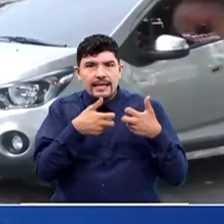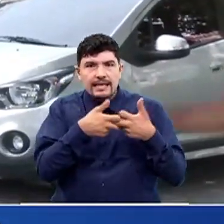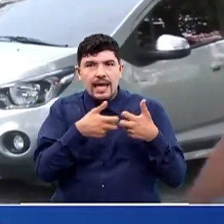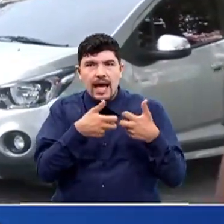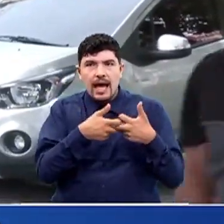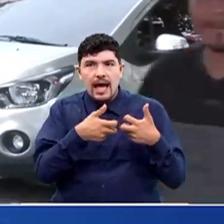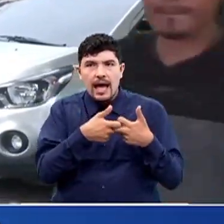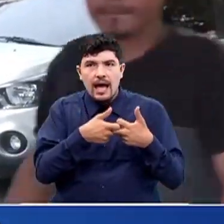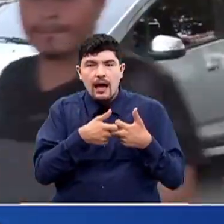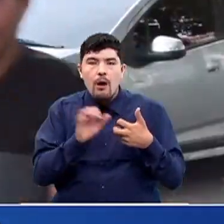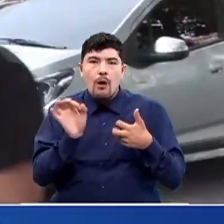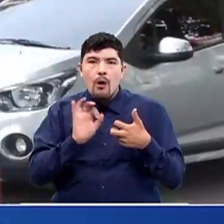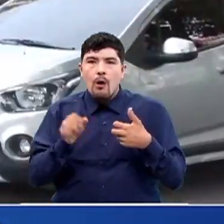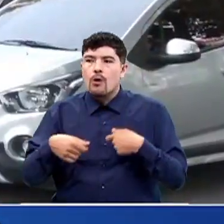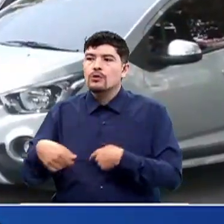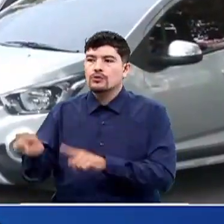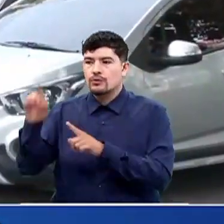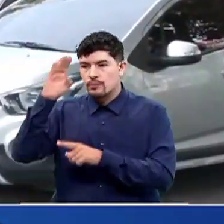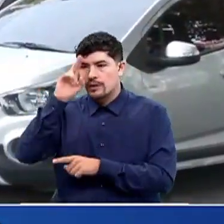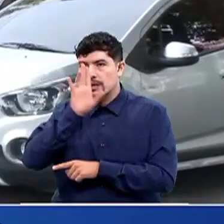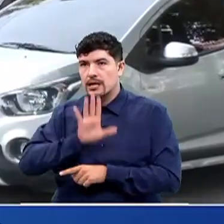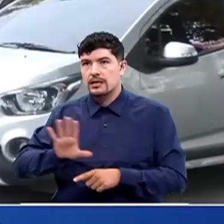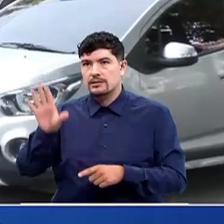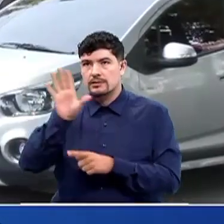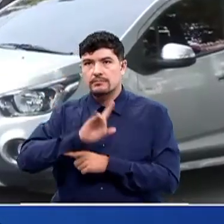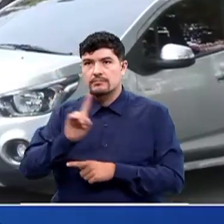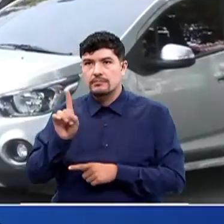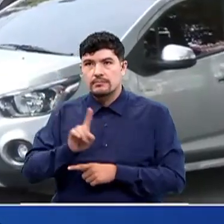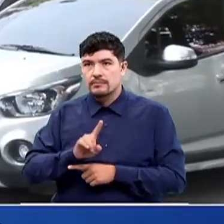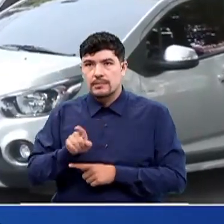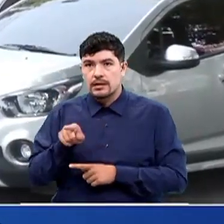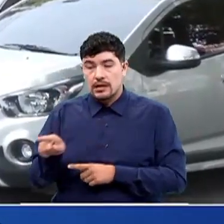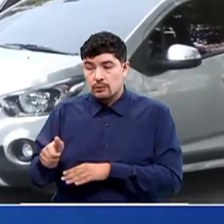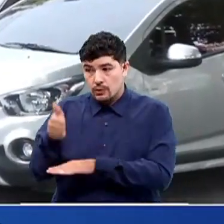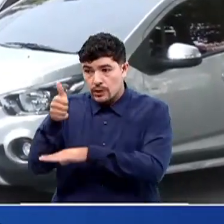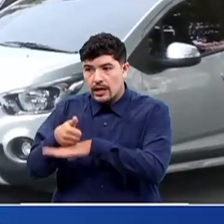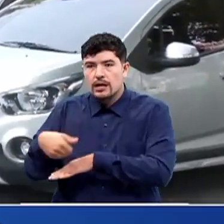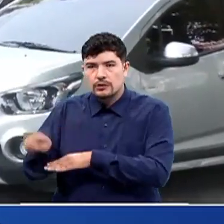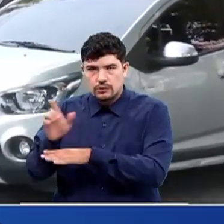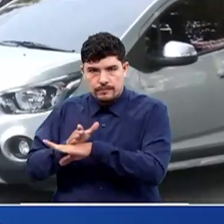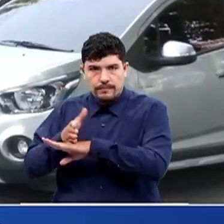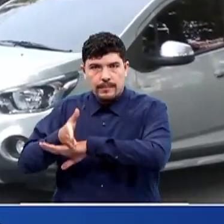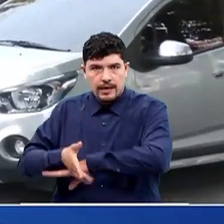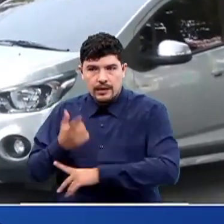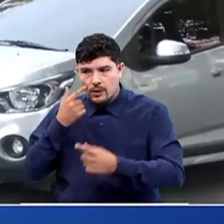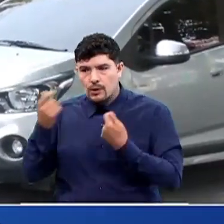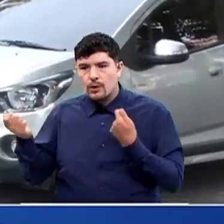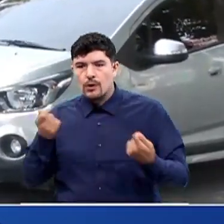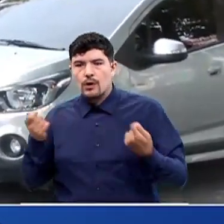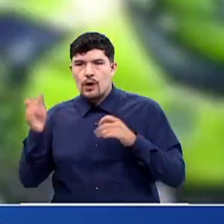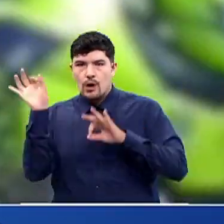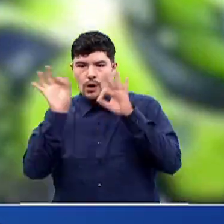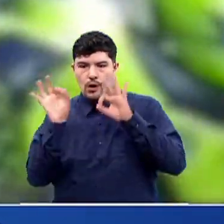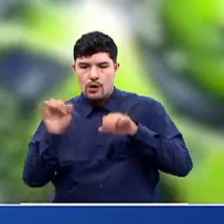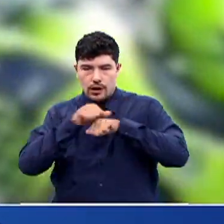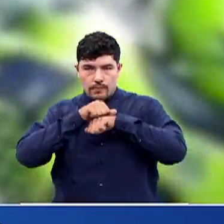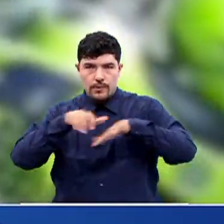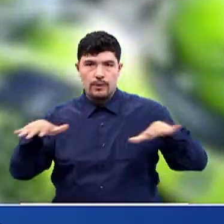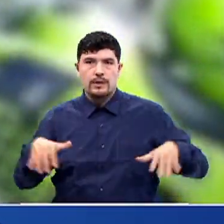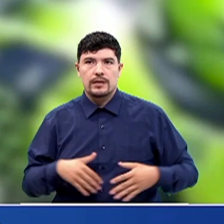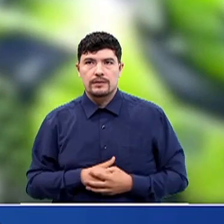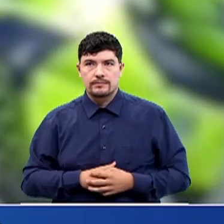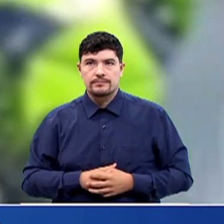no para la policía, porque si ellos son la autoridad, debe manejar otros medios de cómo poder controlar el orden público. De